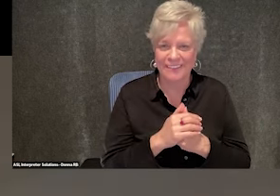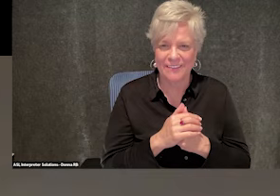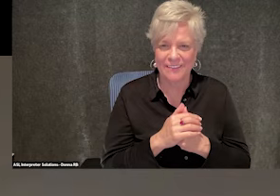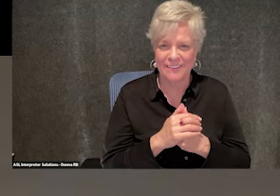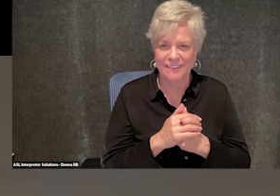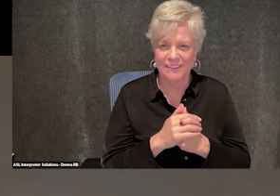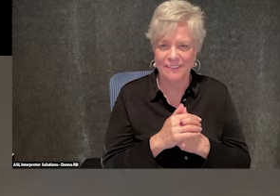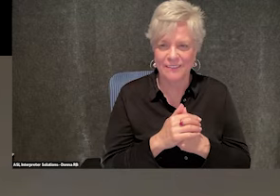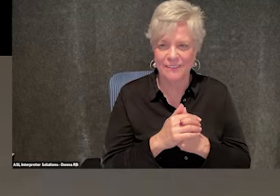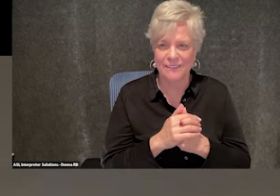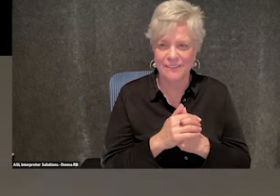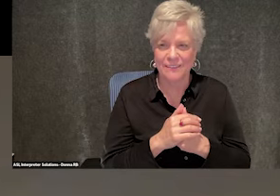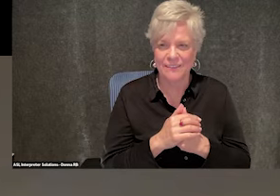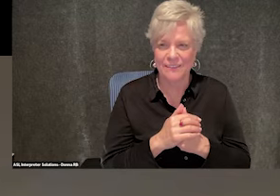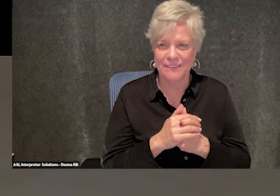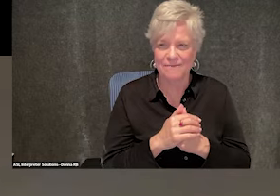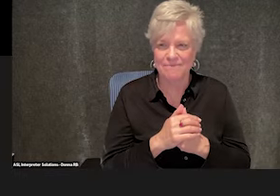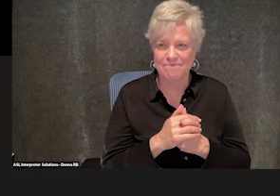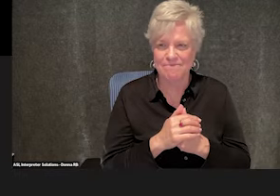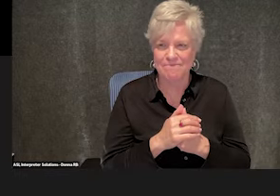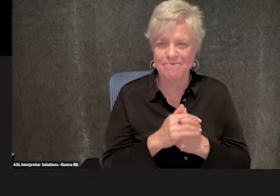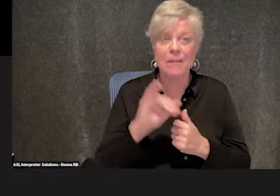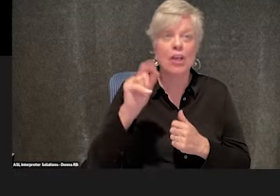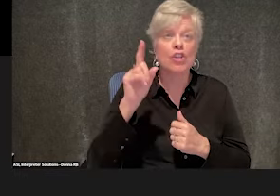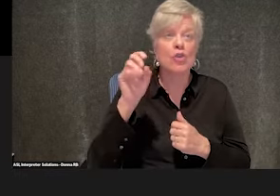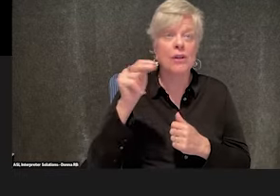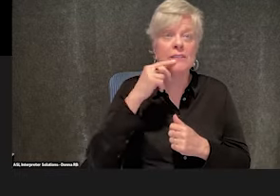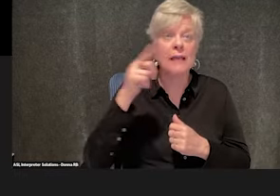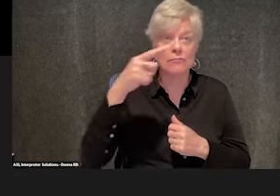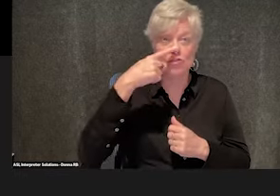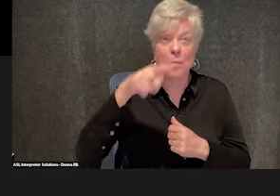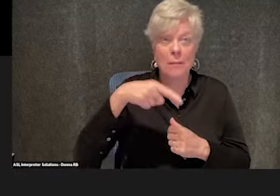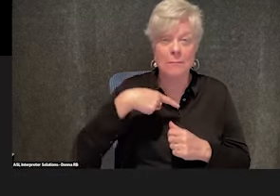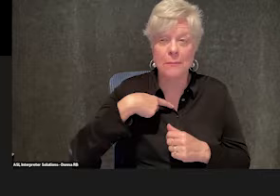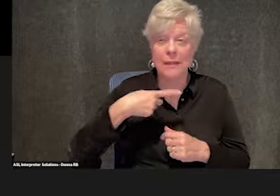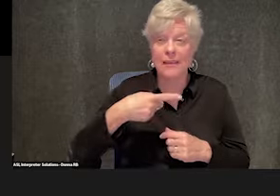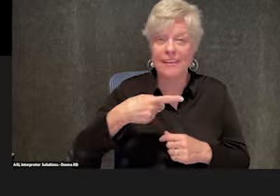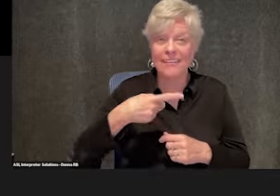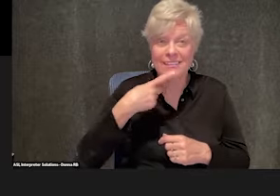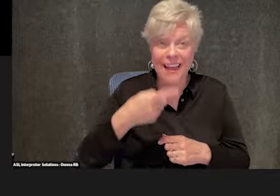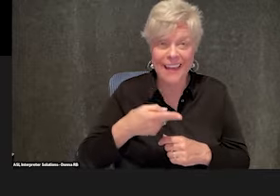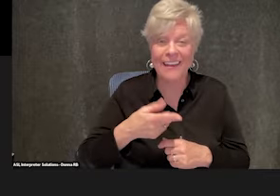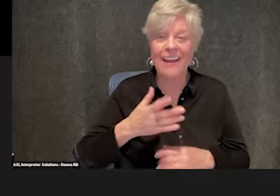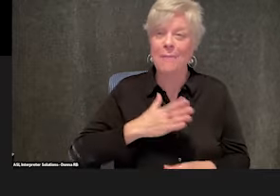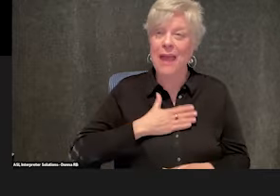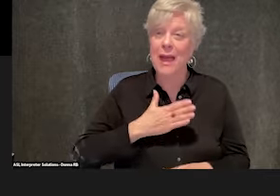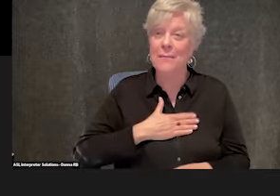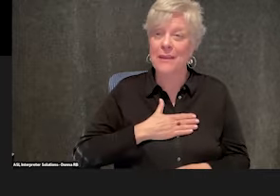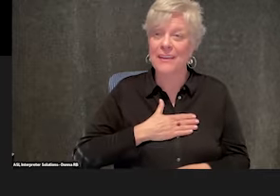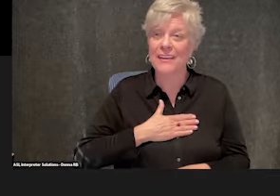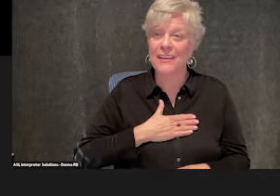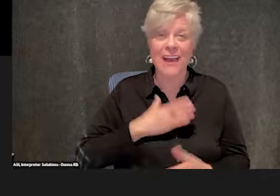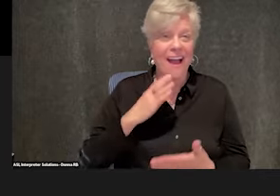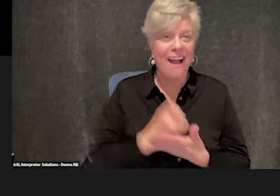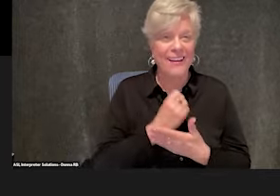vez hoy, este seminario, participar, doy mi información de contacto, si contacto en la caja de diálogo,